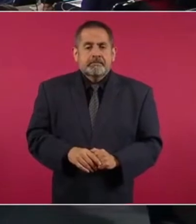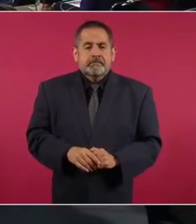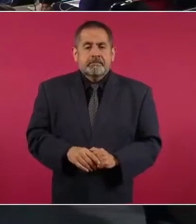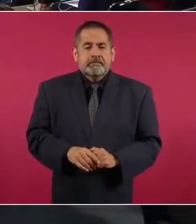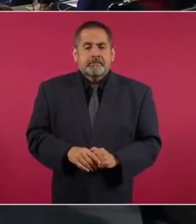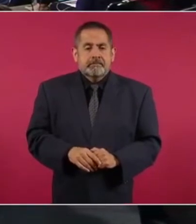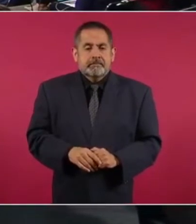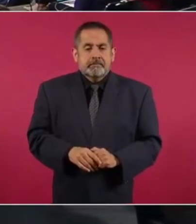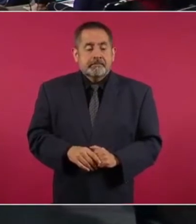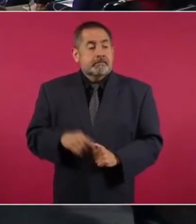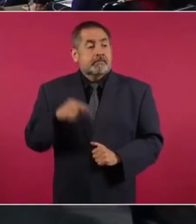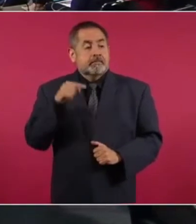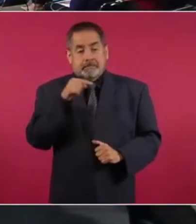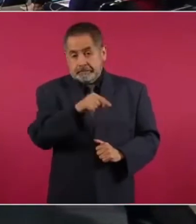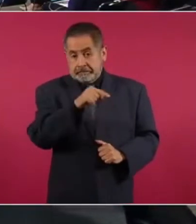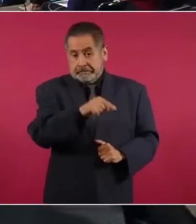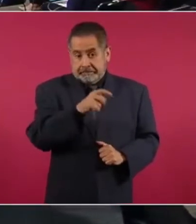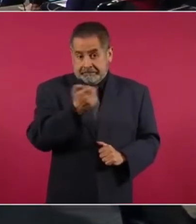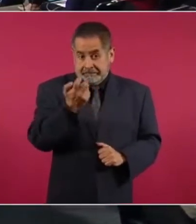Y que ahí le dijo